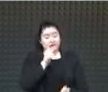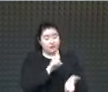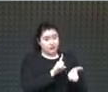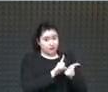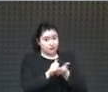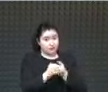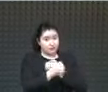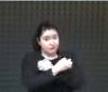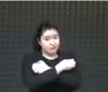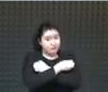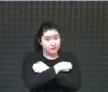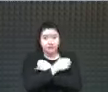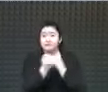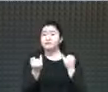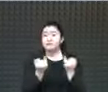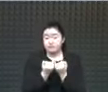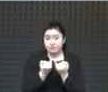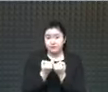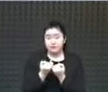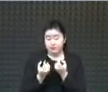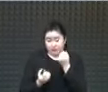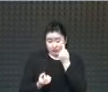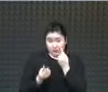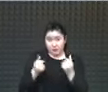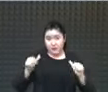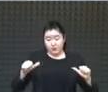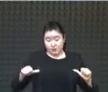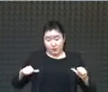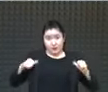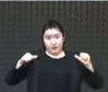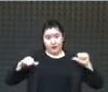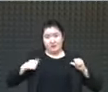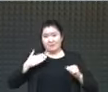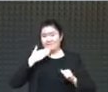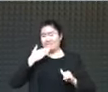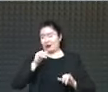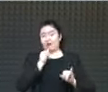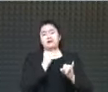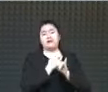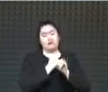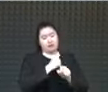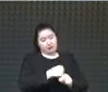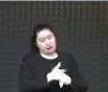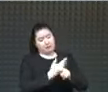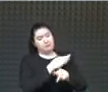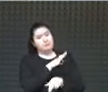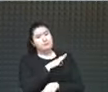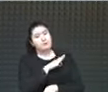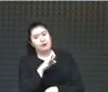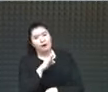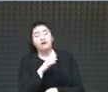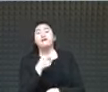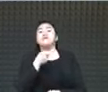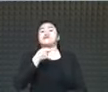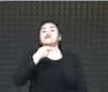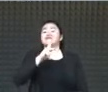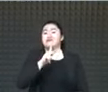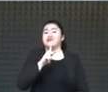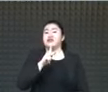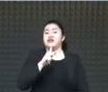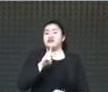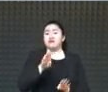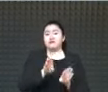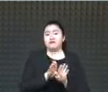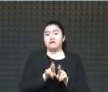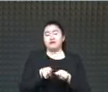que, aun cuando se han dado todas las condiciones para la educación a distancia en las escuelas públicas, pues difícilmente pueden